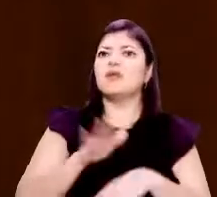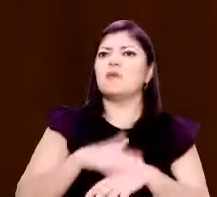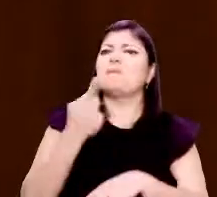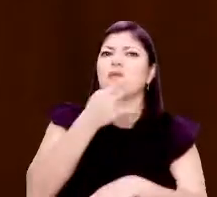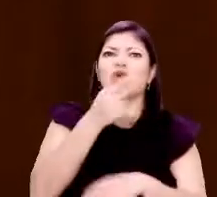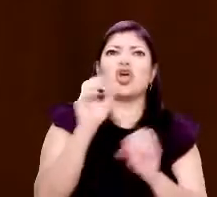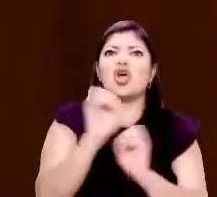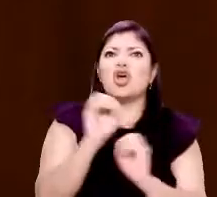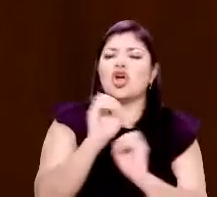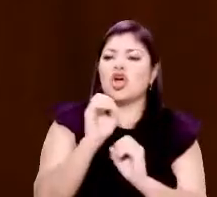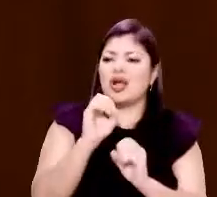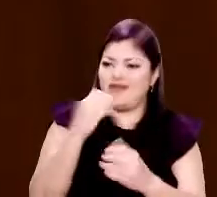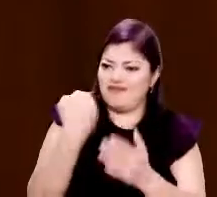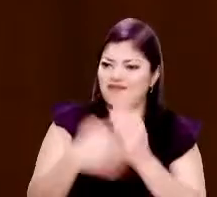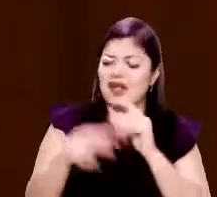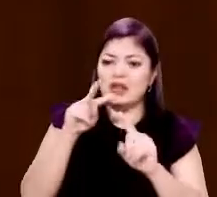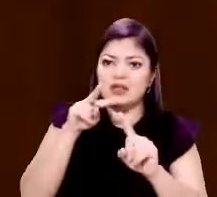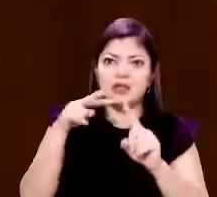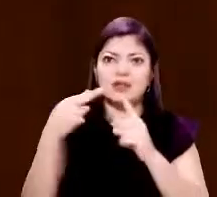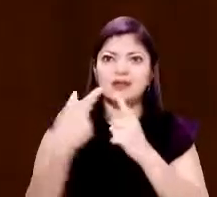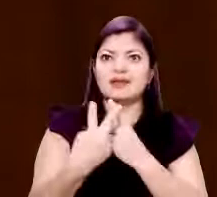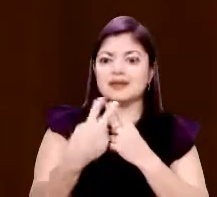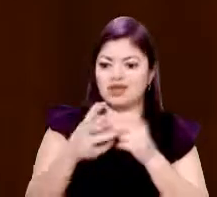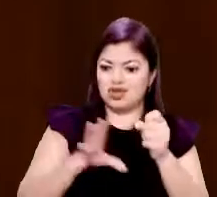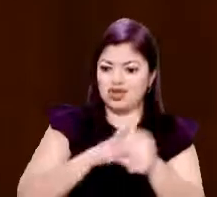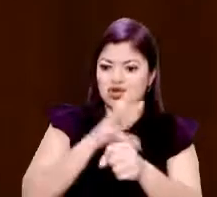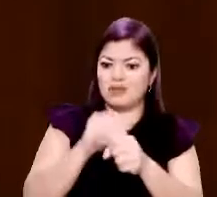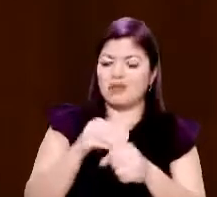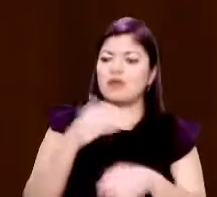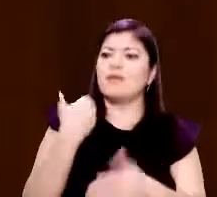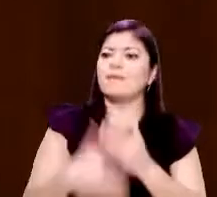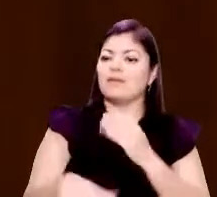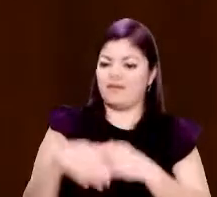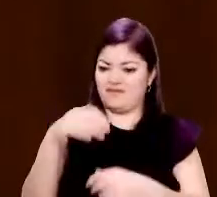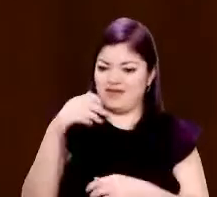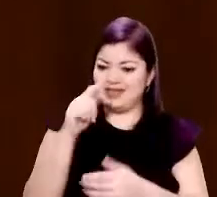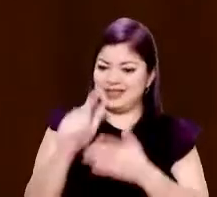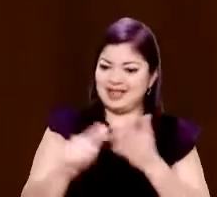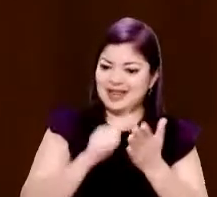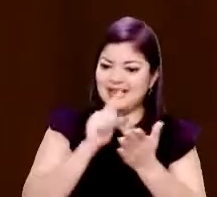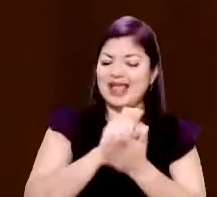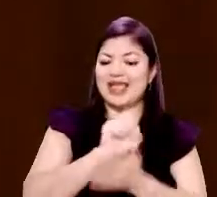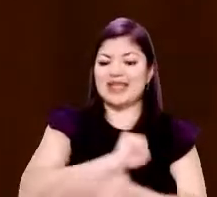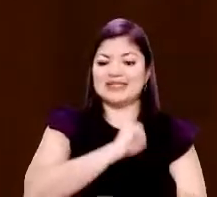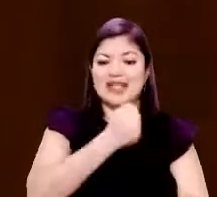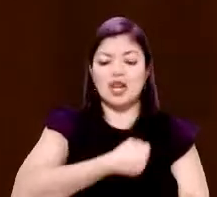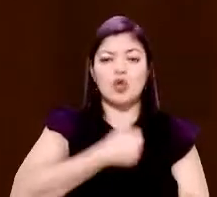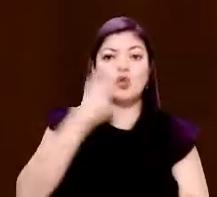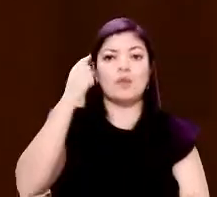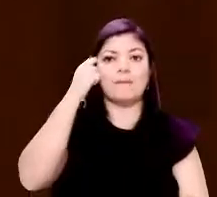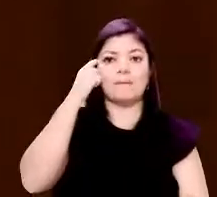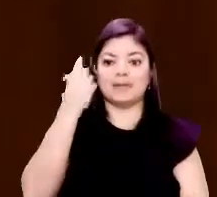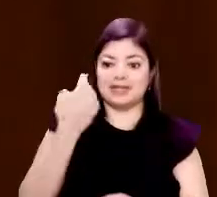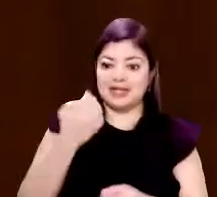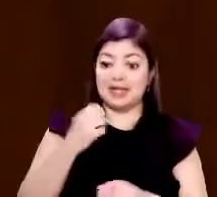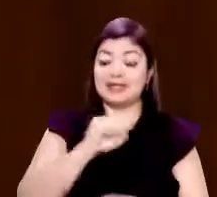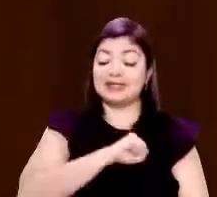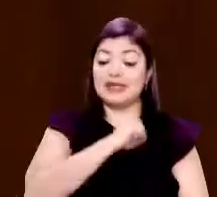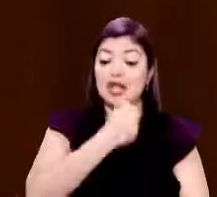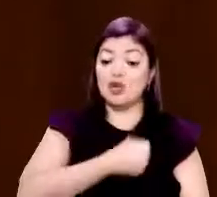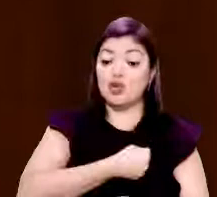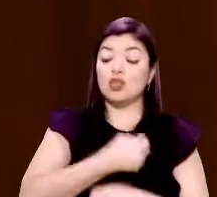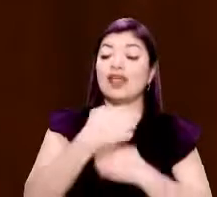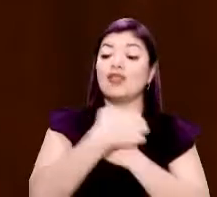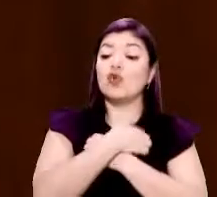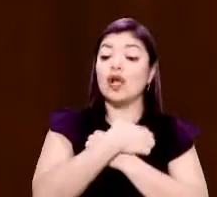visión integral? ¿Por qué no se discutió y aprobó una ley estatal de salud mental, una ley estatal de educación